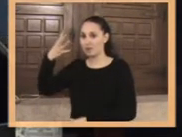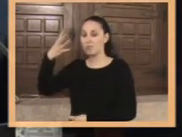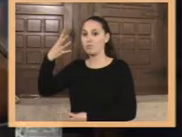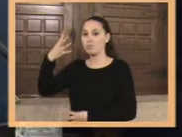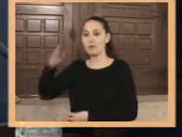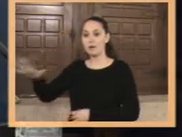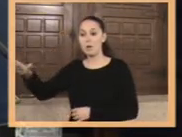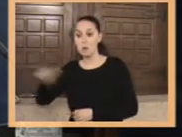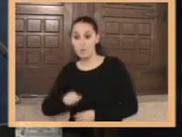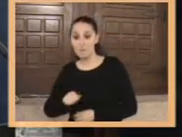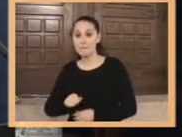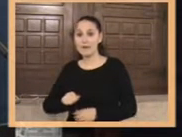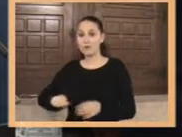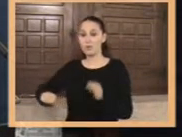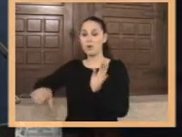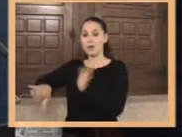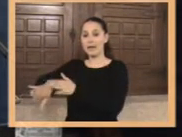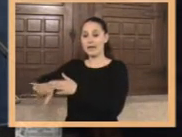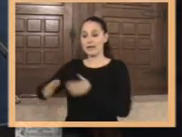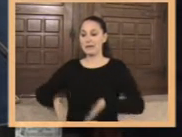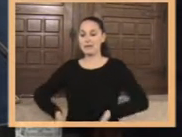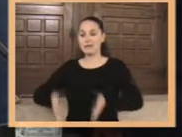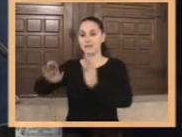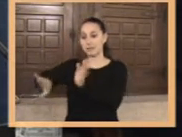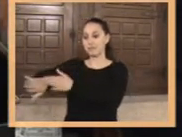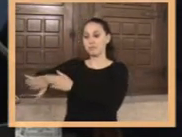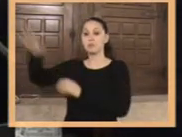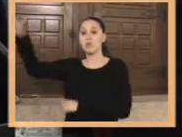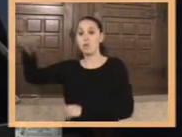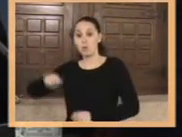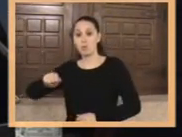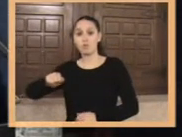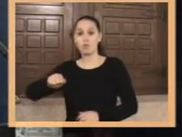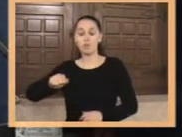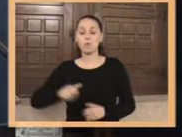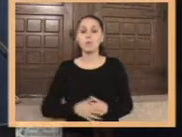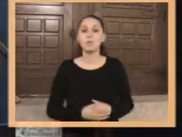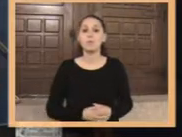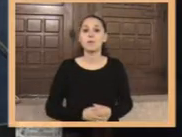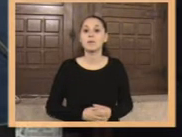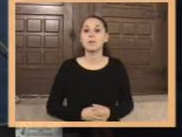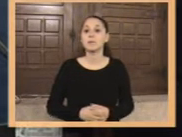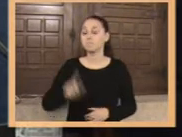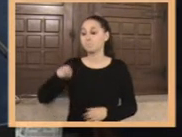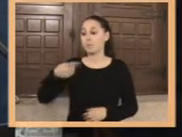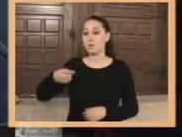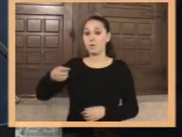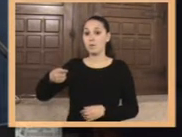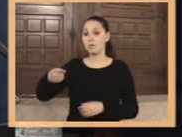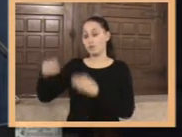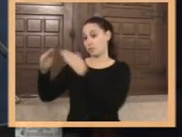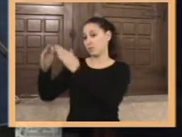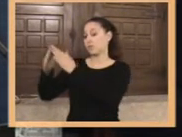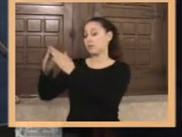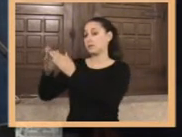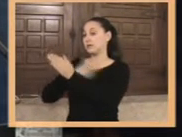uno sube la calle, ¿no? Tuvimos suerte en comprarla de la calle Navaconcejo, que usted hace alusión posterior, en llegar a un acuerdo con los